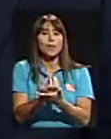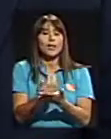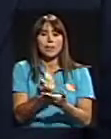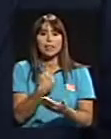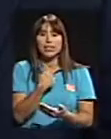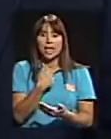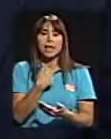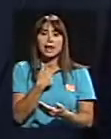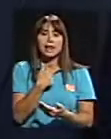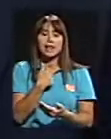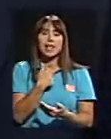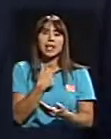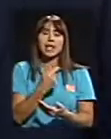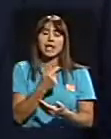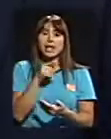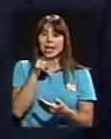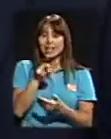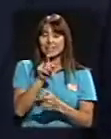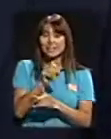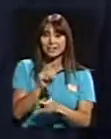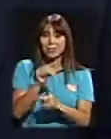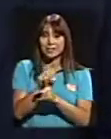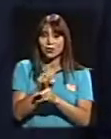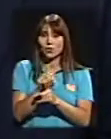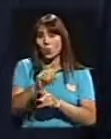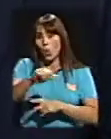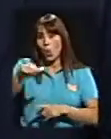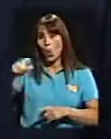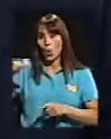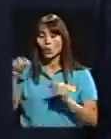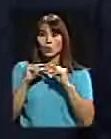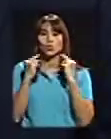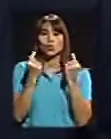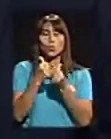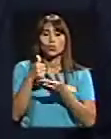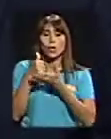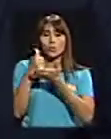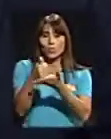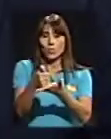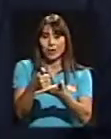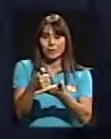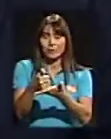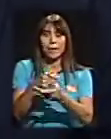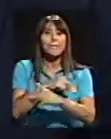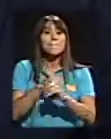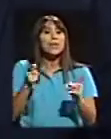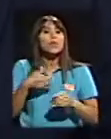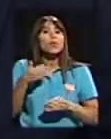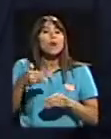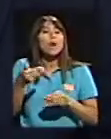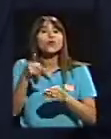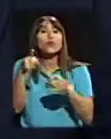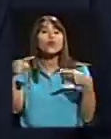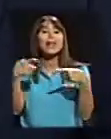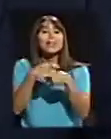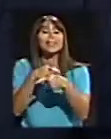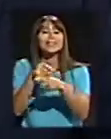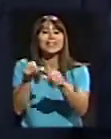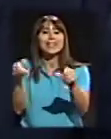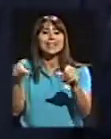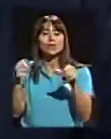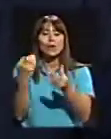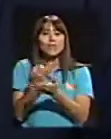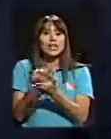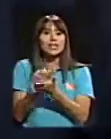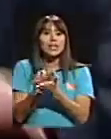tiene el efecto de que los otros sectores le ayudan y le jalan. Cuando la crisis se da en el sector financiero, no hay sector que jale al